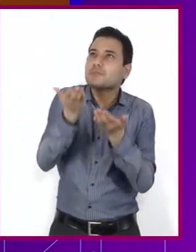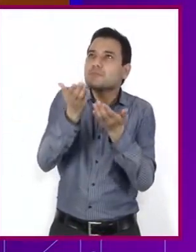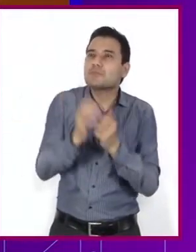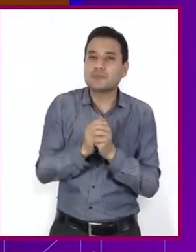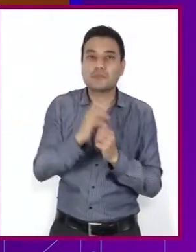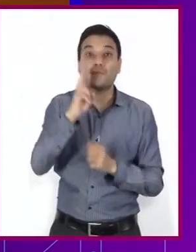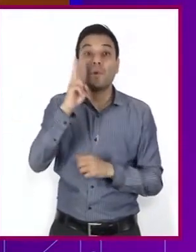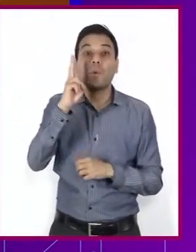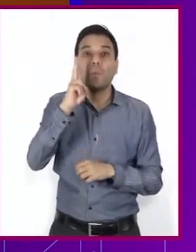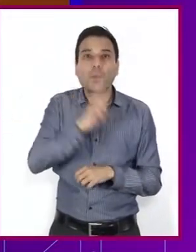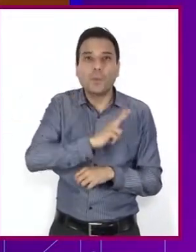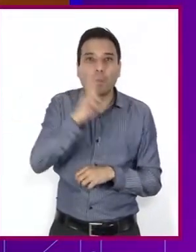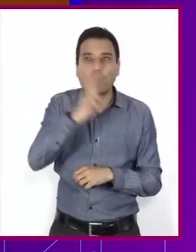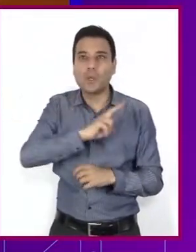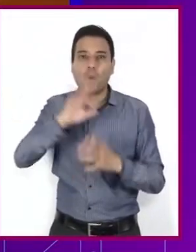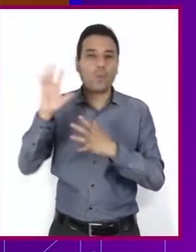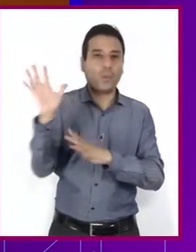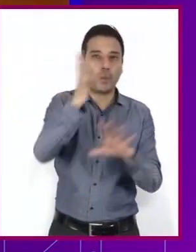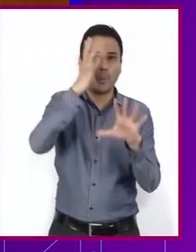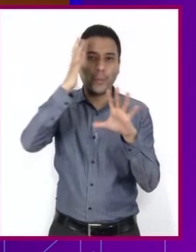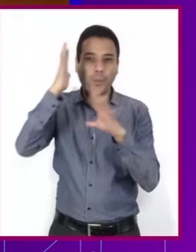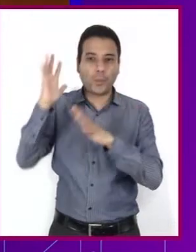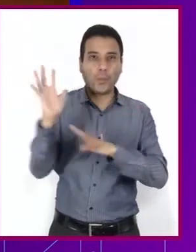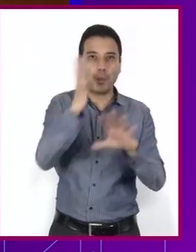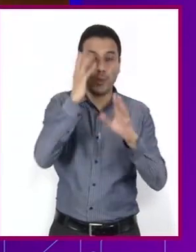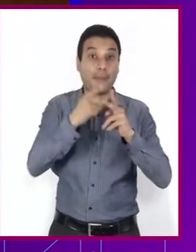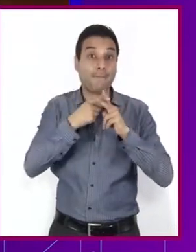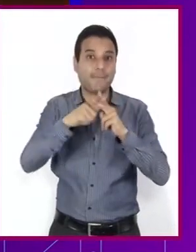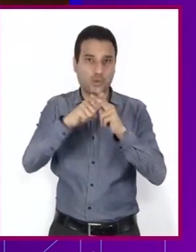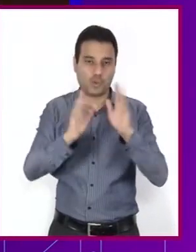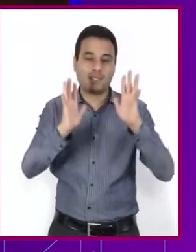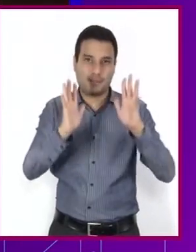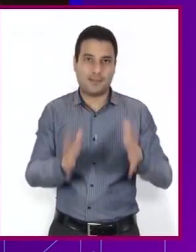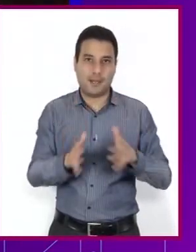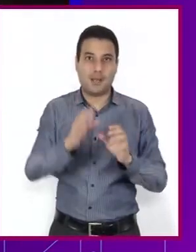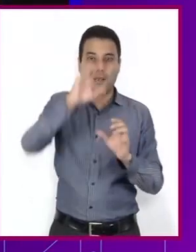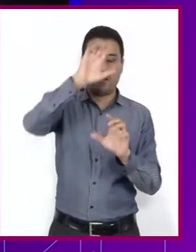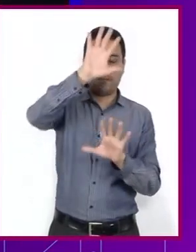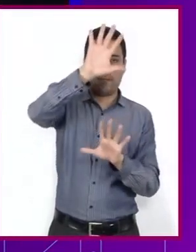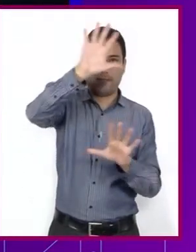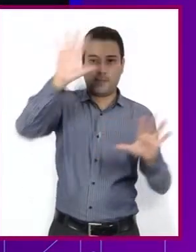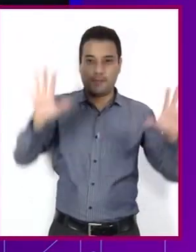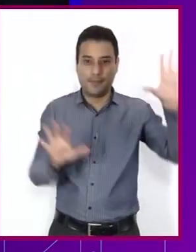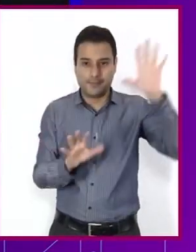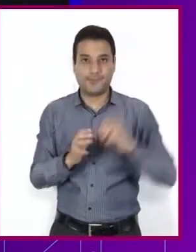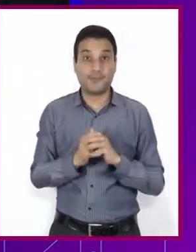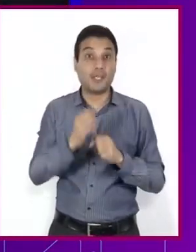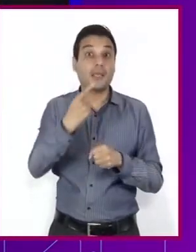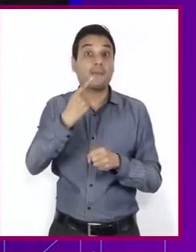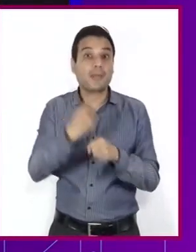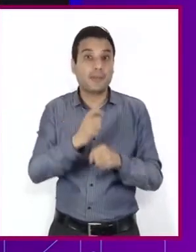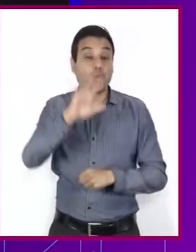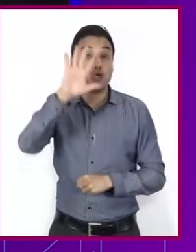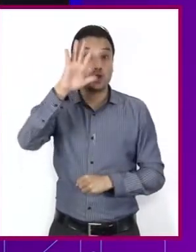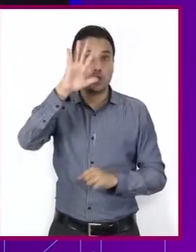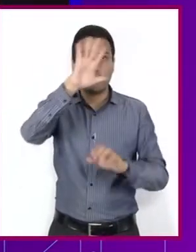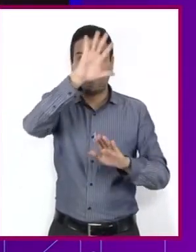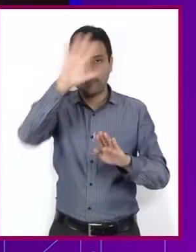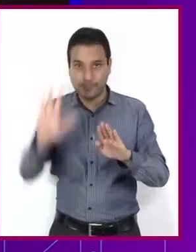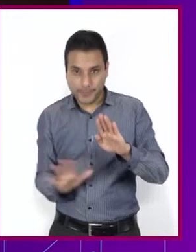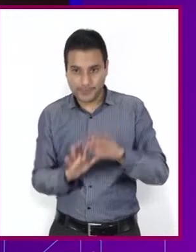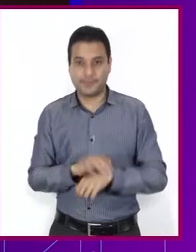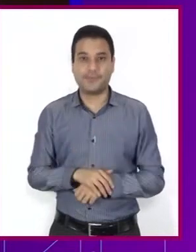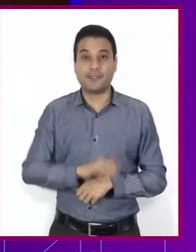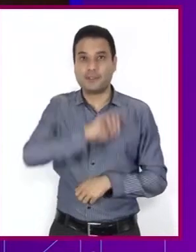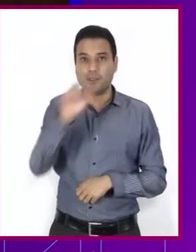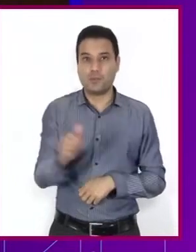comenzó a soplar e iniciaron su marcha, primero el sol y luego la luna. Por eso salen cada